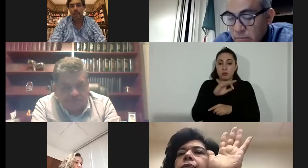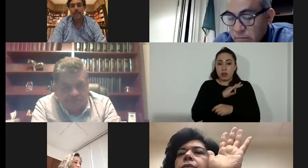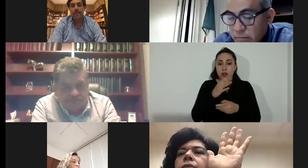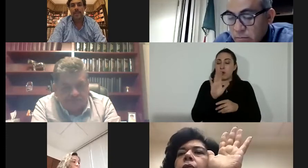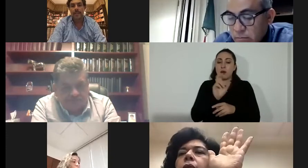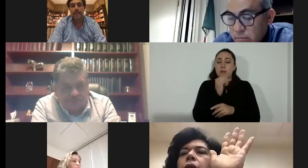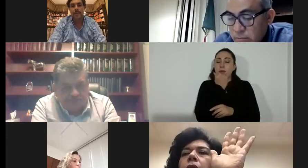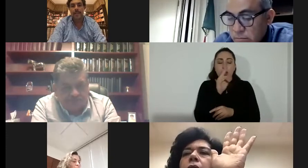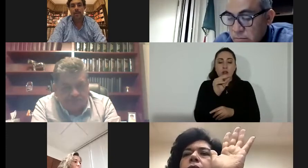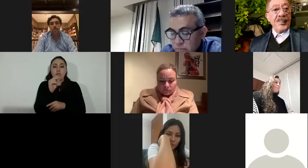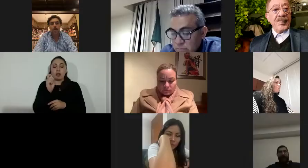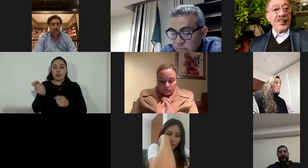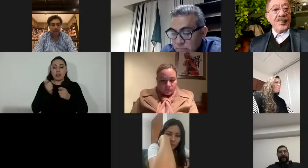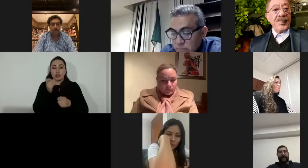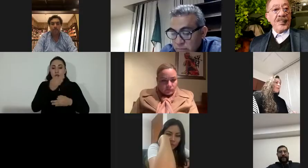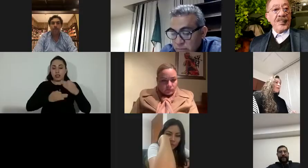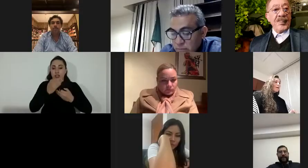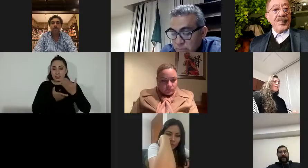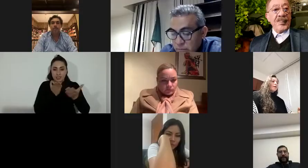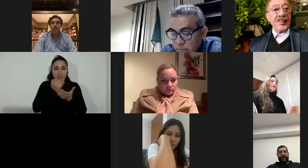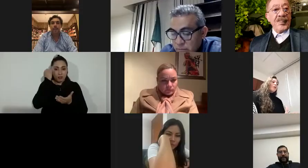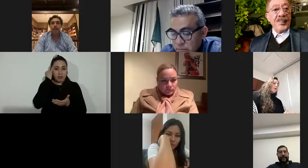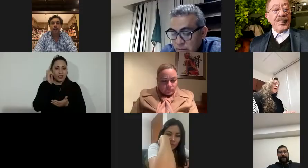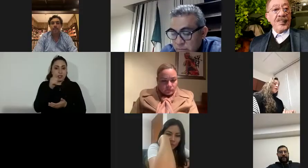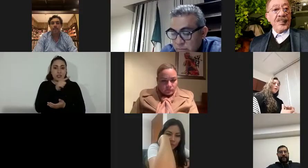los dictámenes, de las iniciativas que los diputados